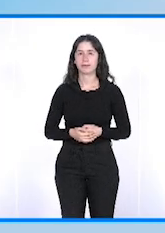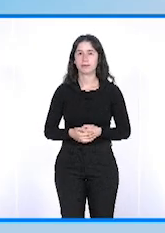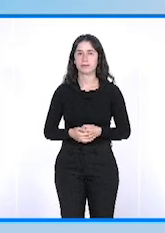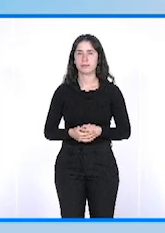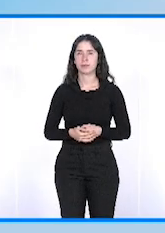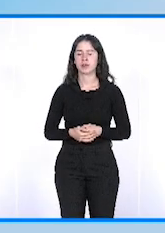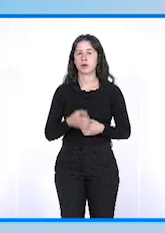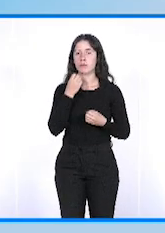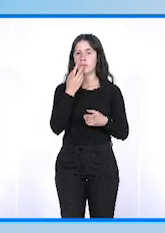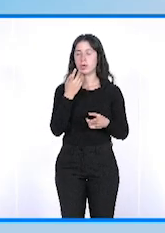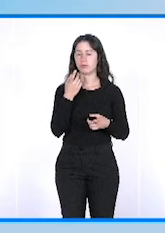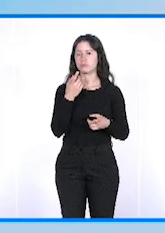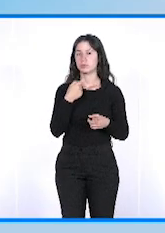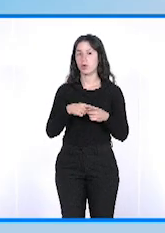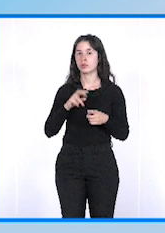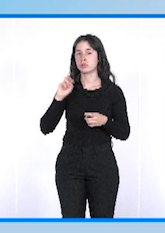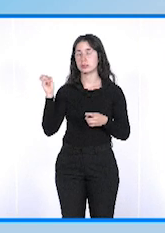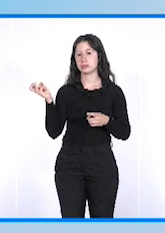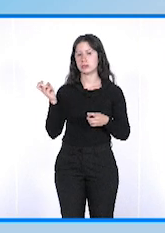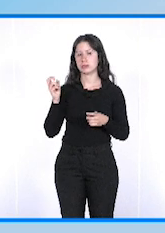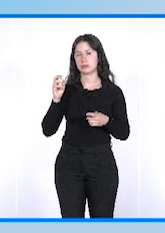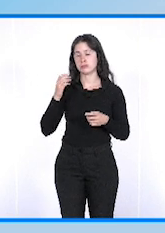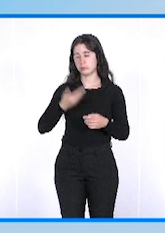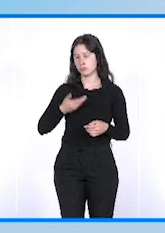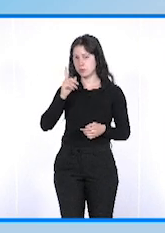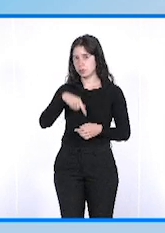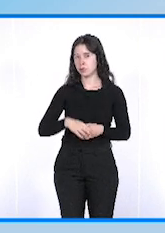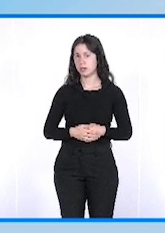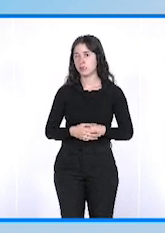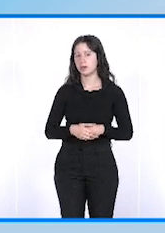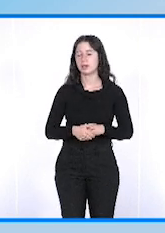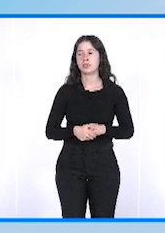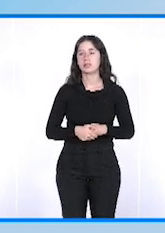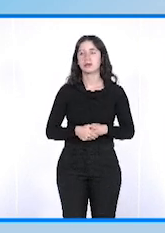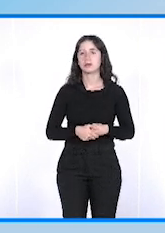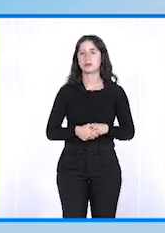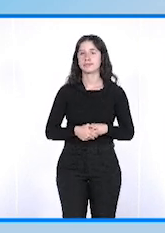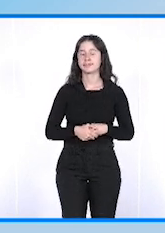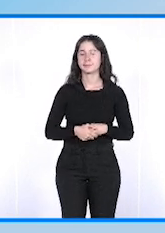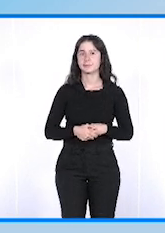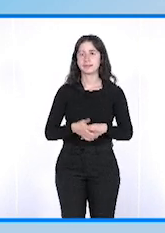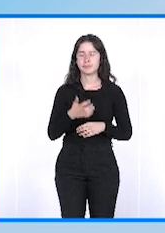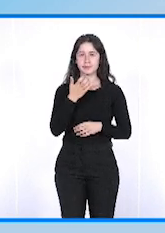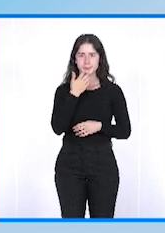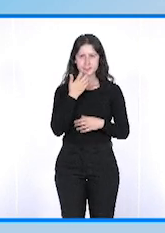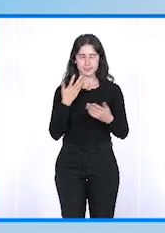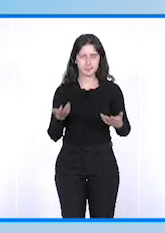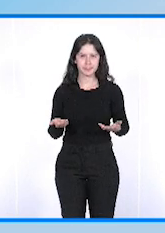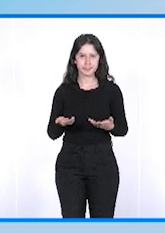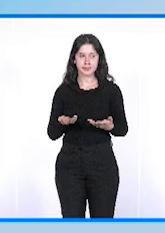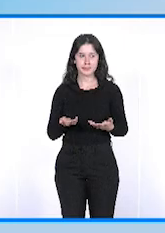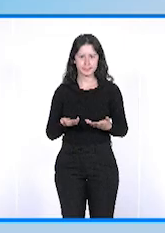Y bueno otra cosa que que es relevante es el eh H por ejemplo toda la parte